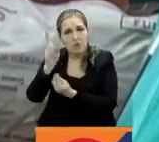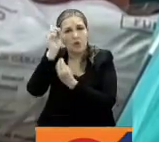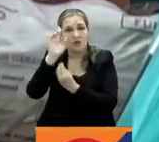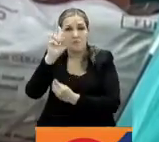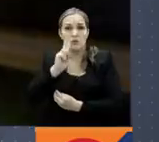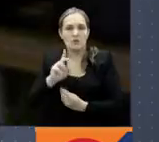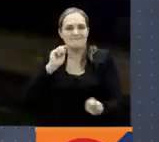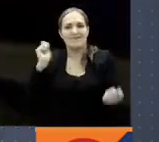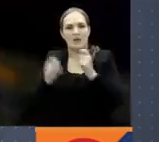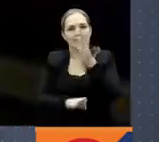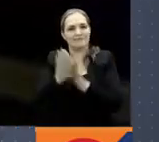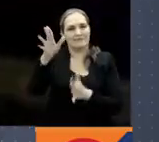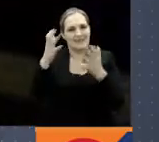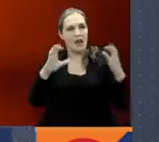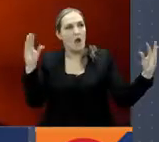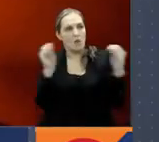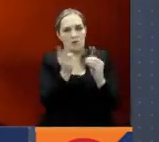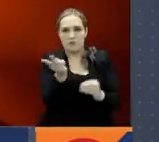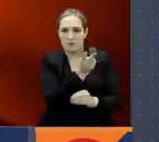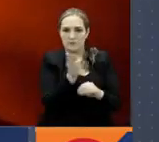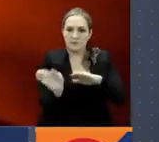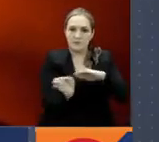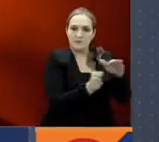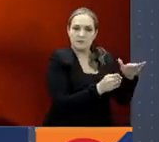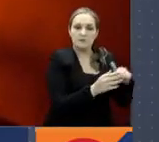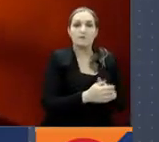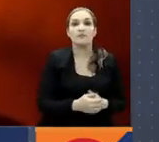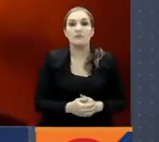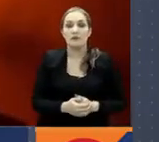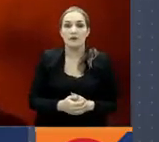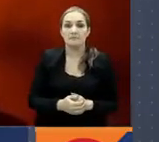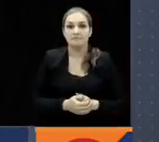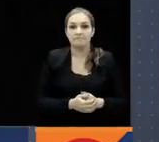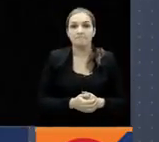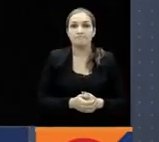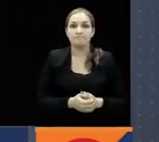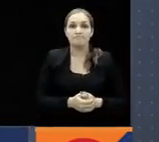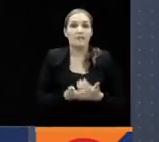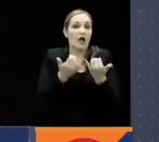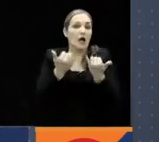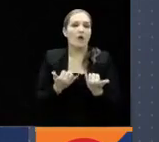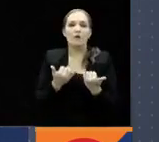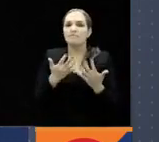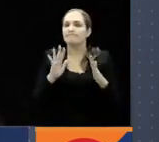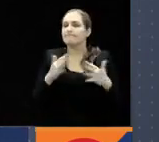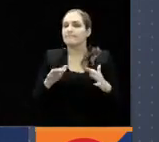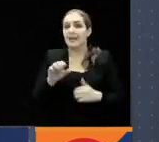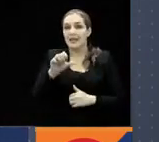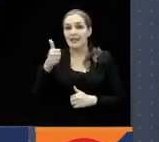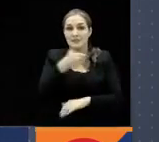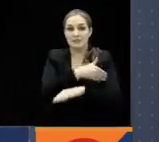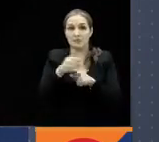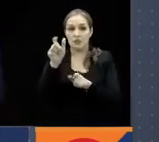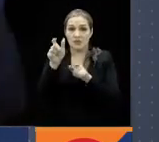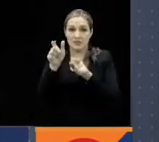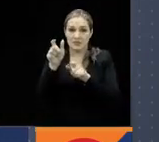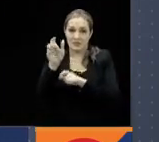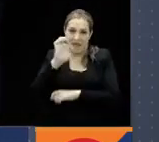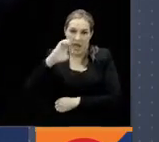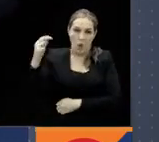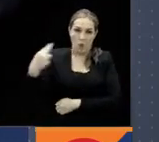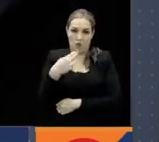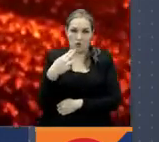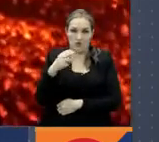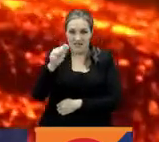Venezuela. Adquisición de viviendas y bienes de primera necesidad es el objetivo de los más de 10 millones de euros que el gobierno